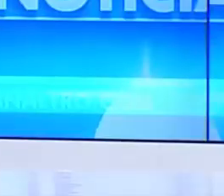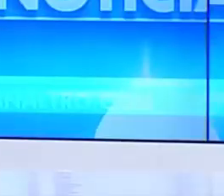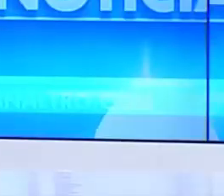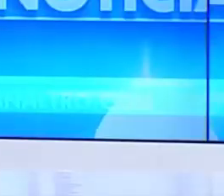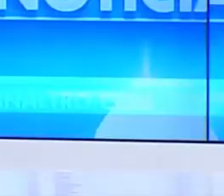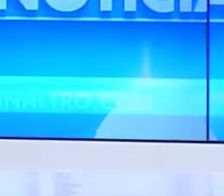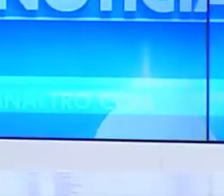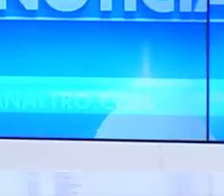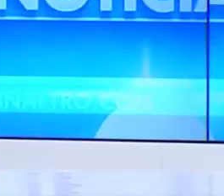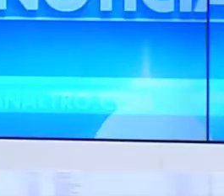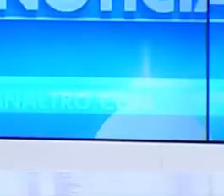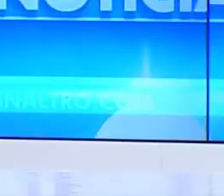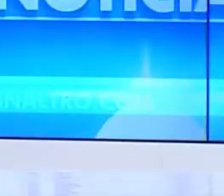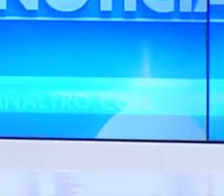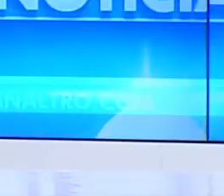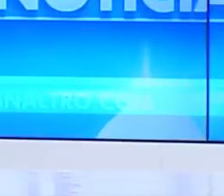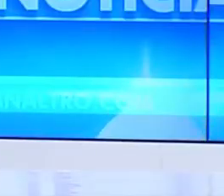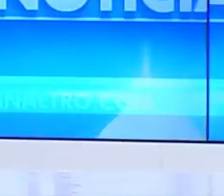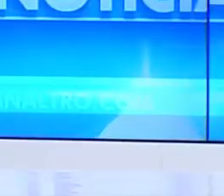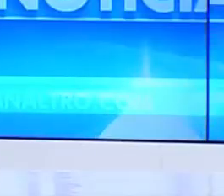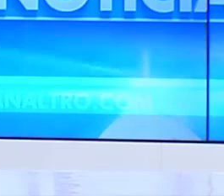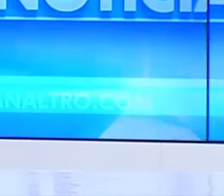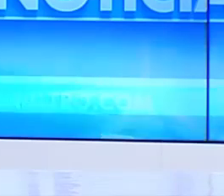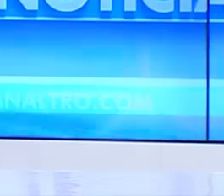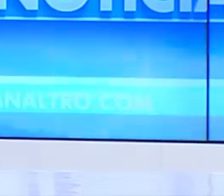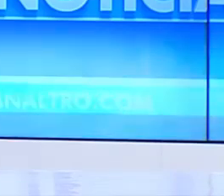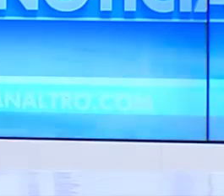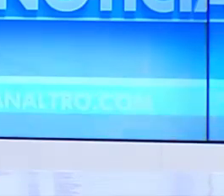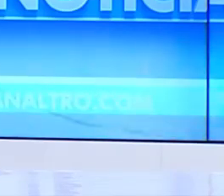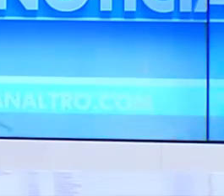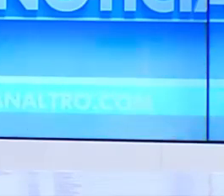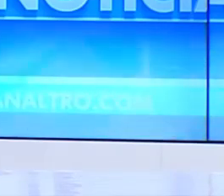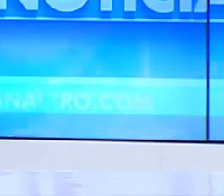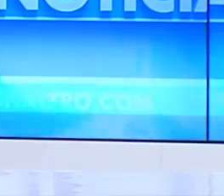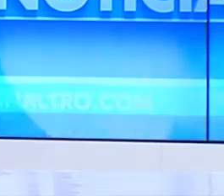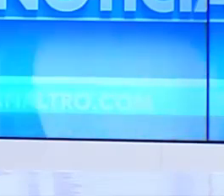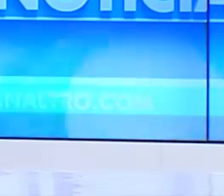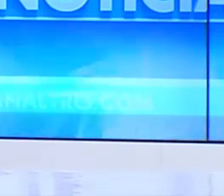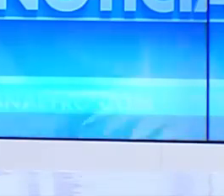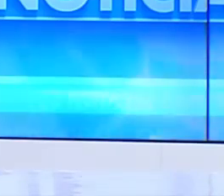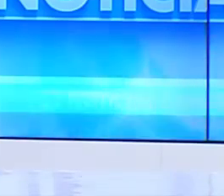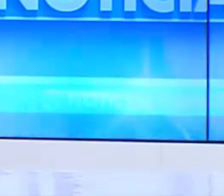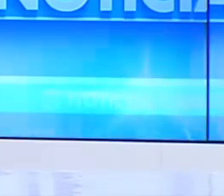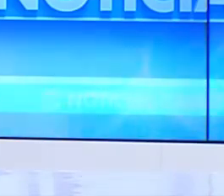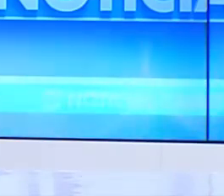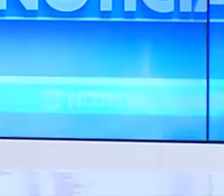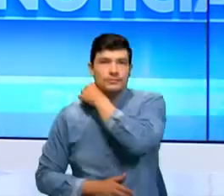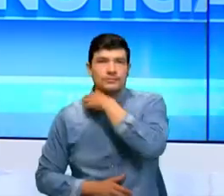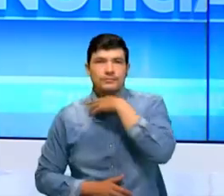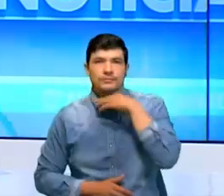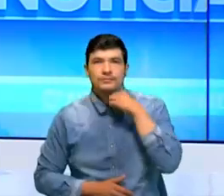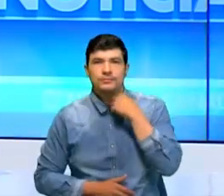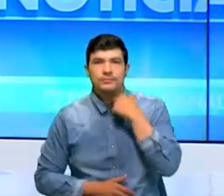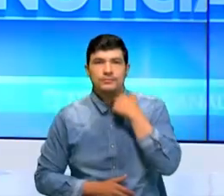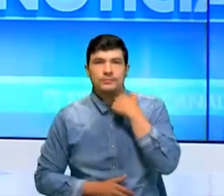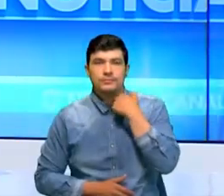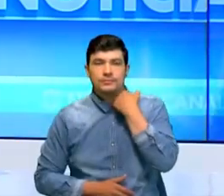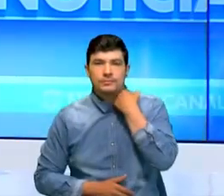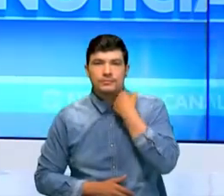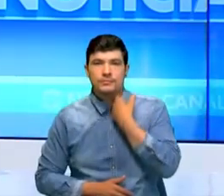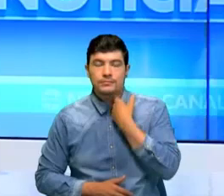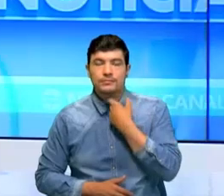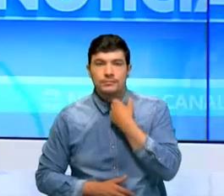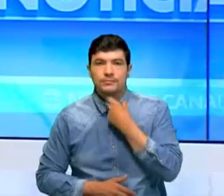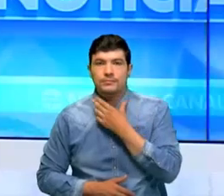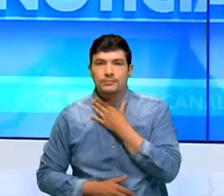iniciamos con toda la información en oriente de noticias y mucha atención las autoridades aseguraron que un buen comportamiento de la ciudadanía durante el remate